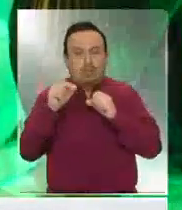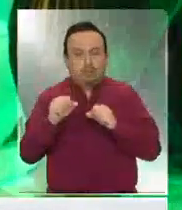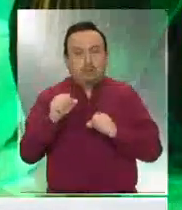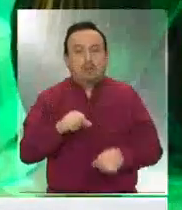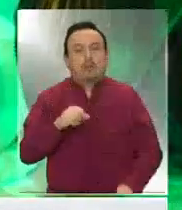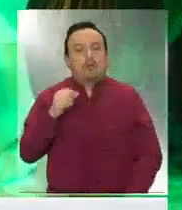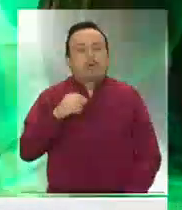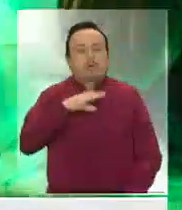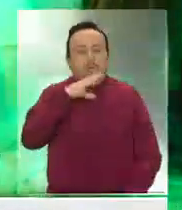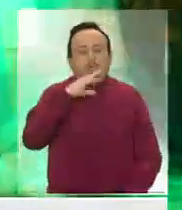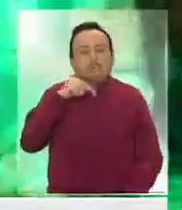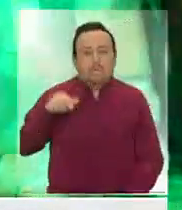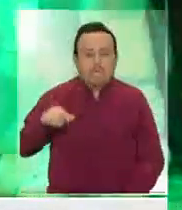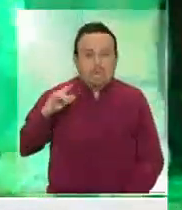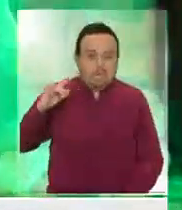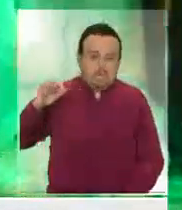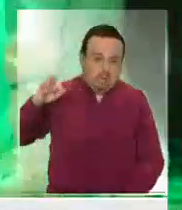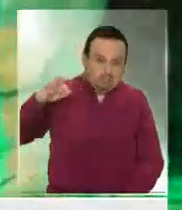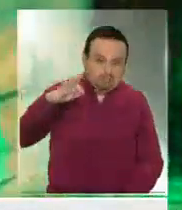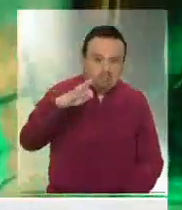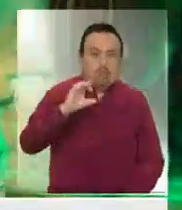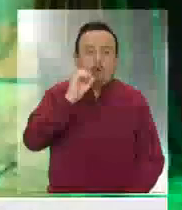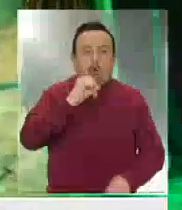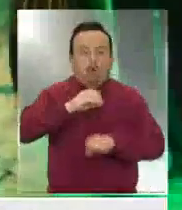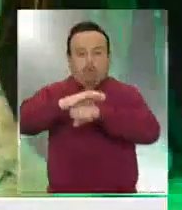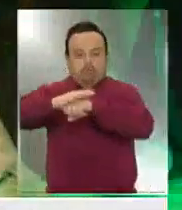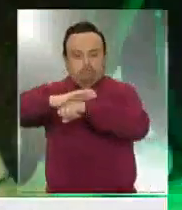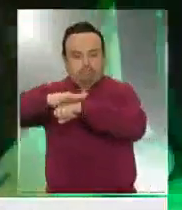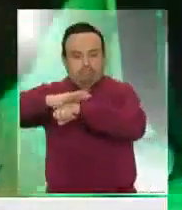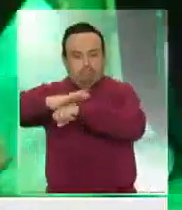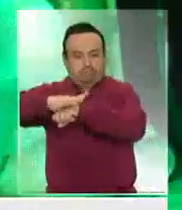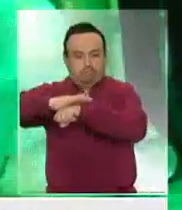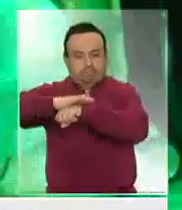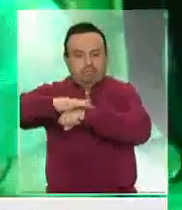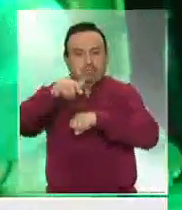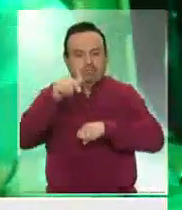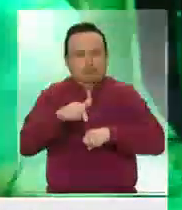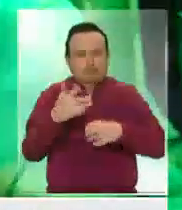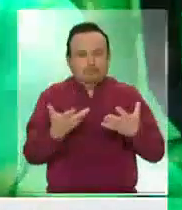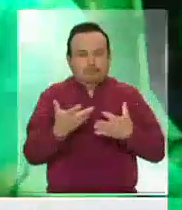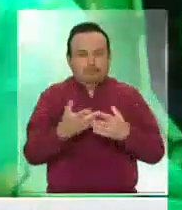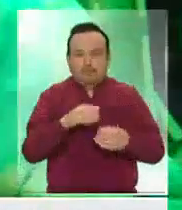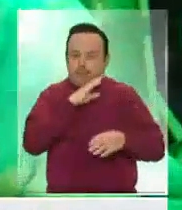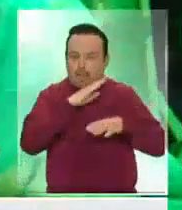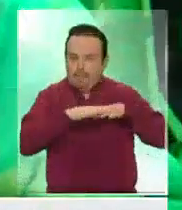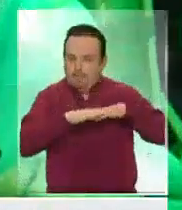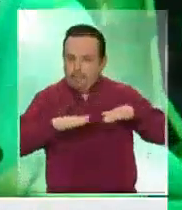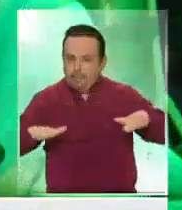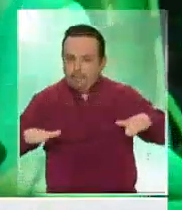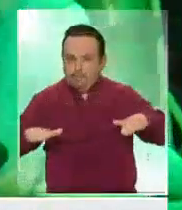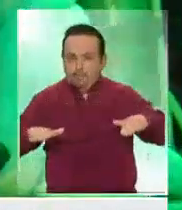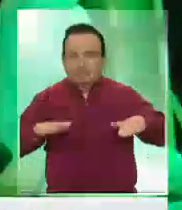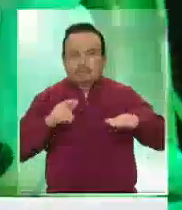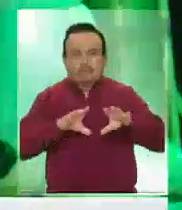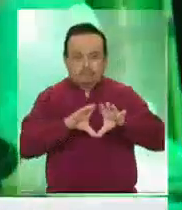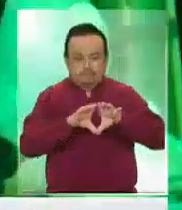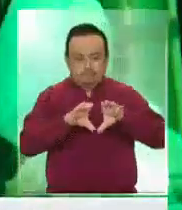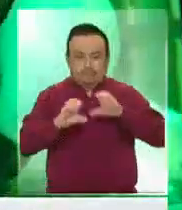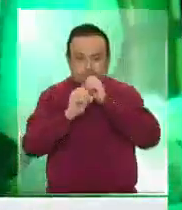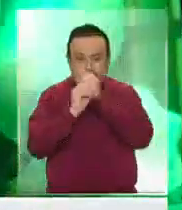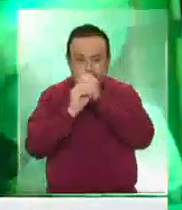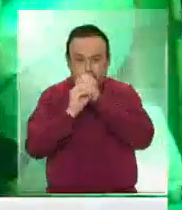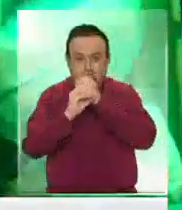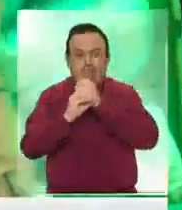en helicópteros. A la cápsula nos referimos precisamente a esta especie de camilla, ¿no?, transparente, que además tiene